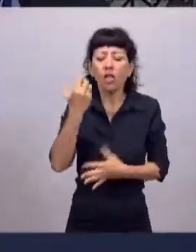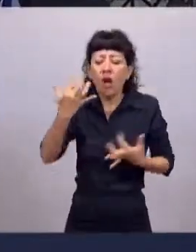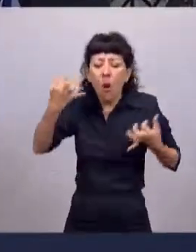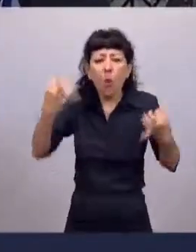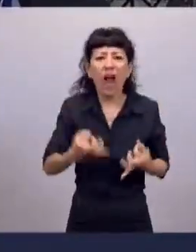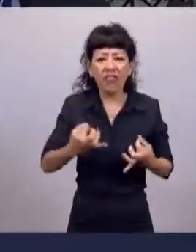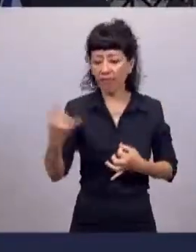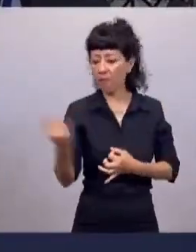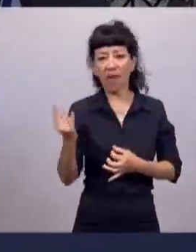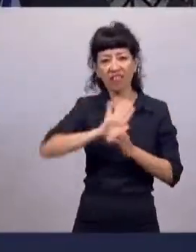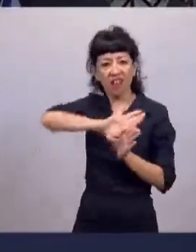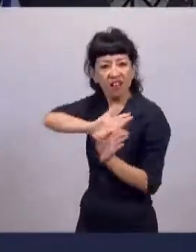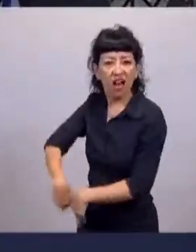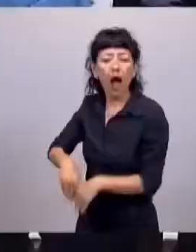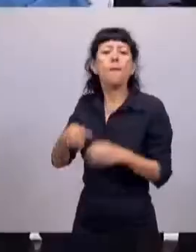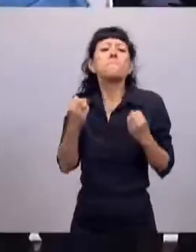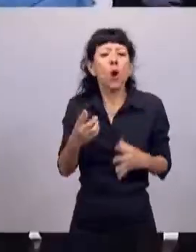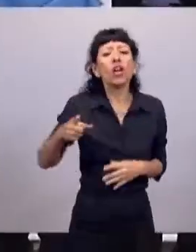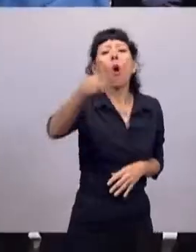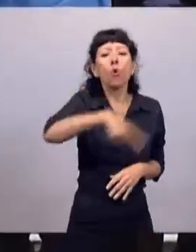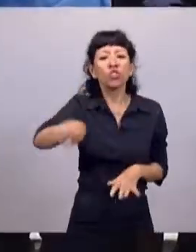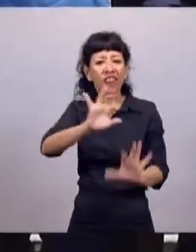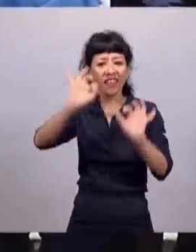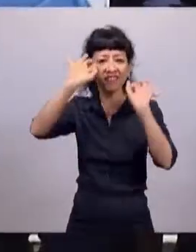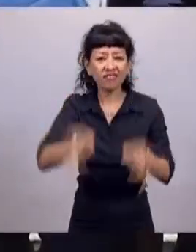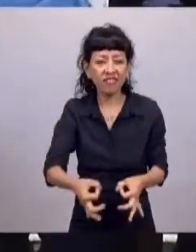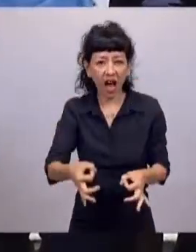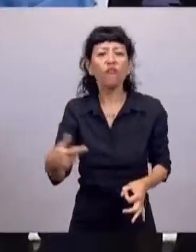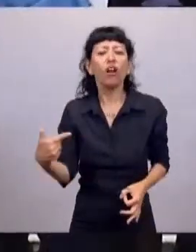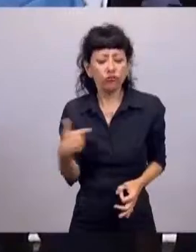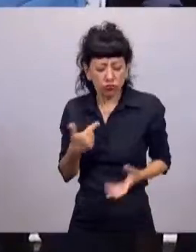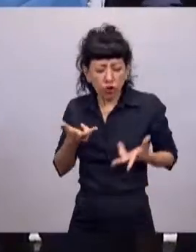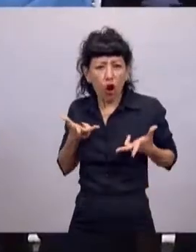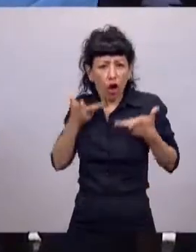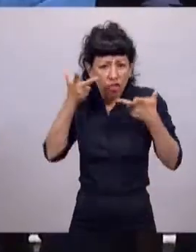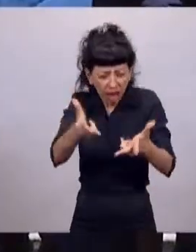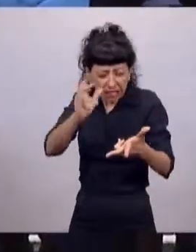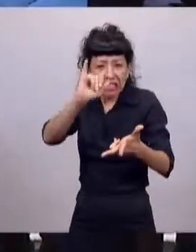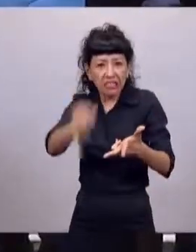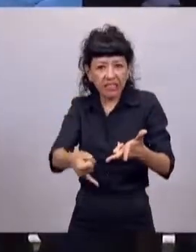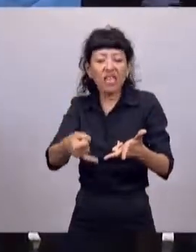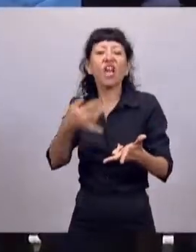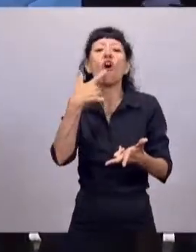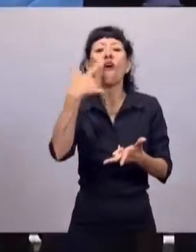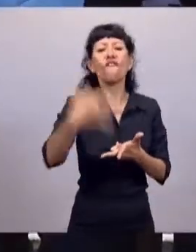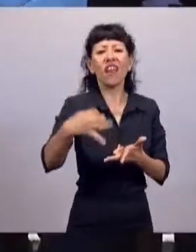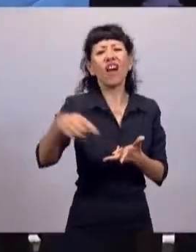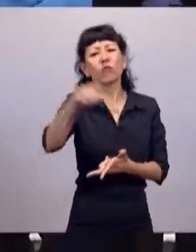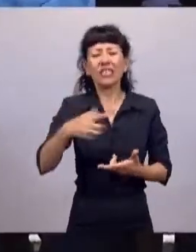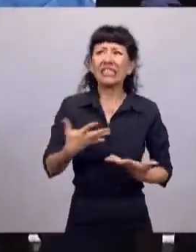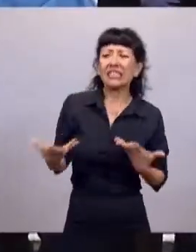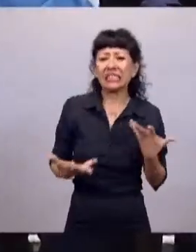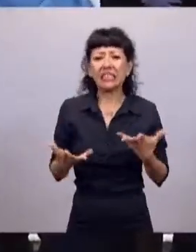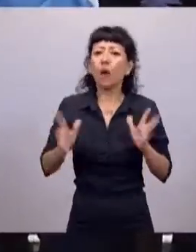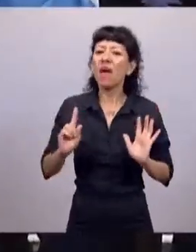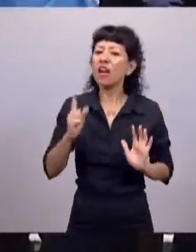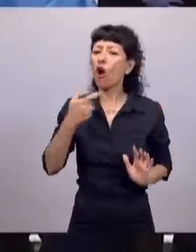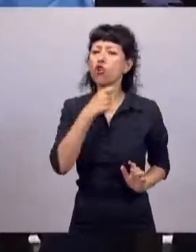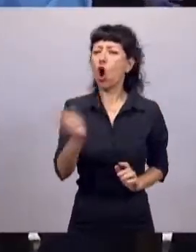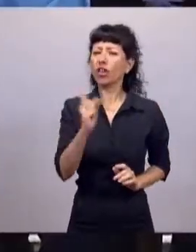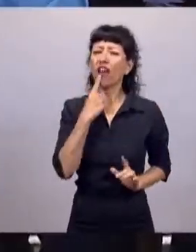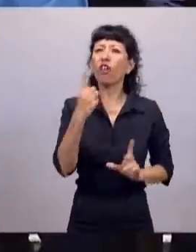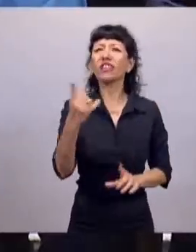la mentira. Porque ustedes saben que prefiero decirles una verdad incómoda antes que una